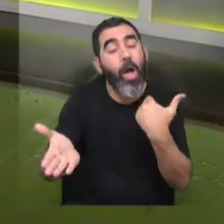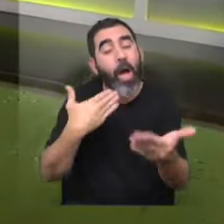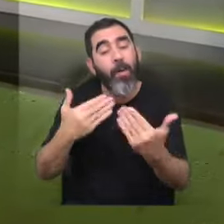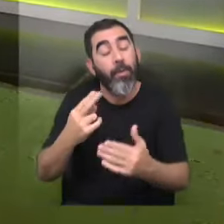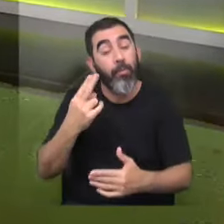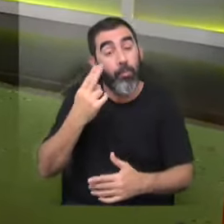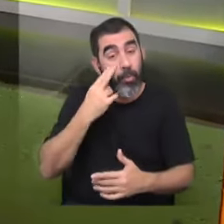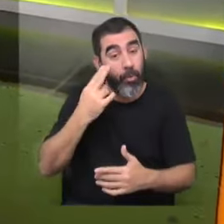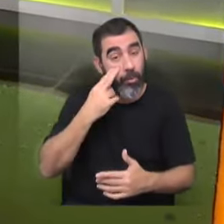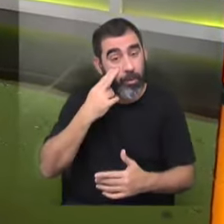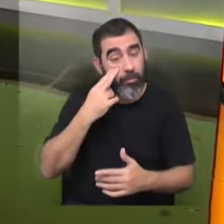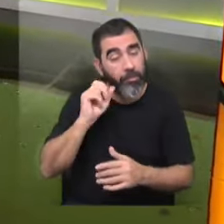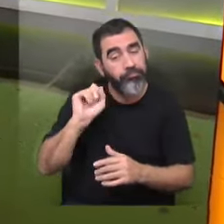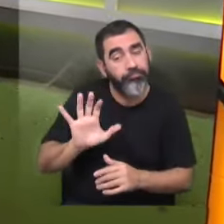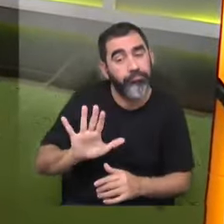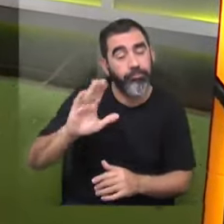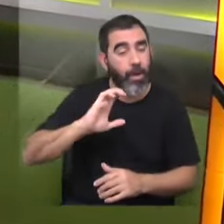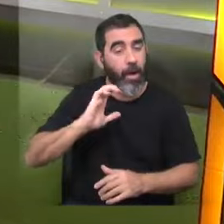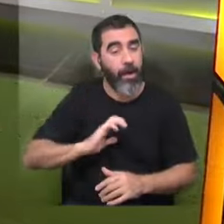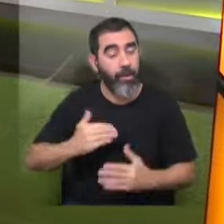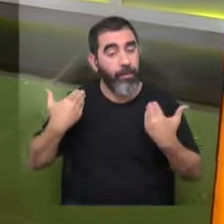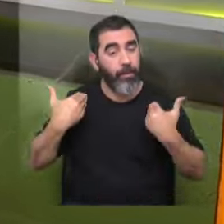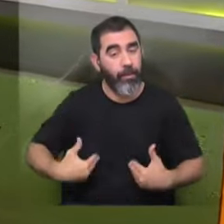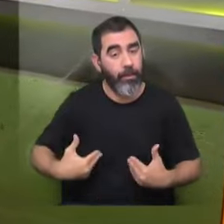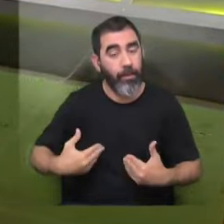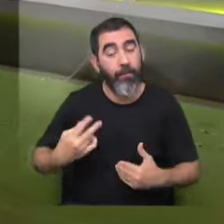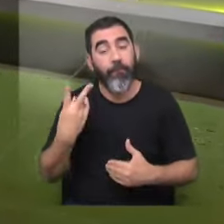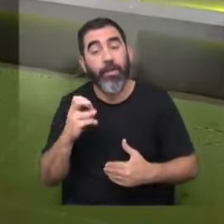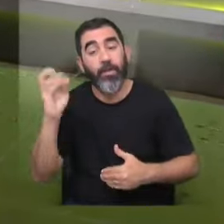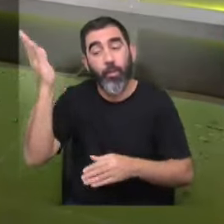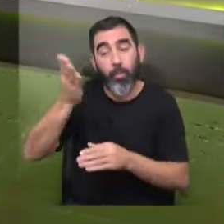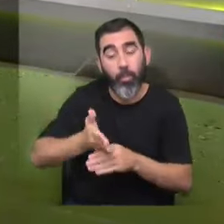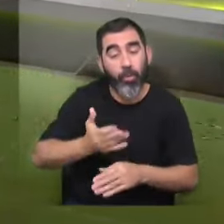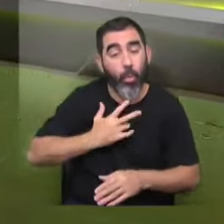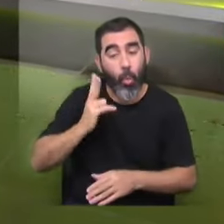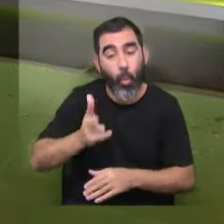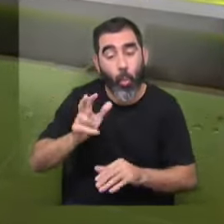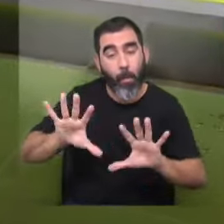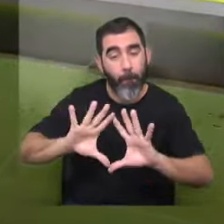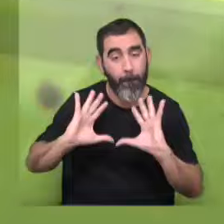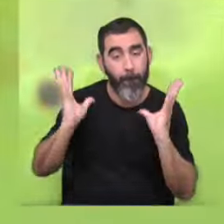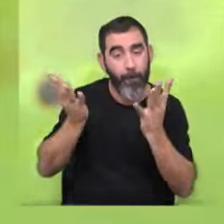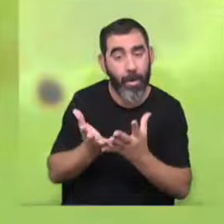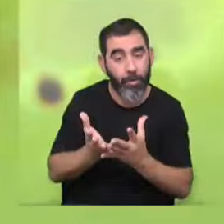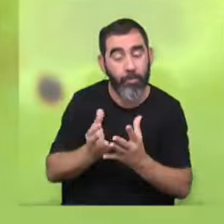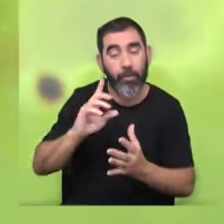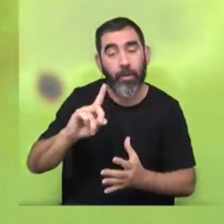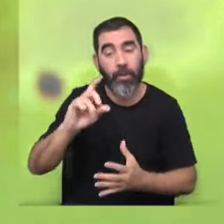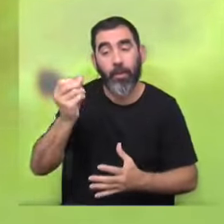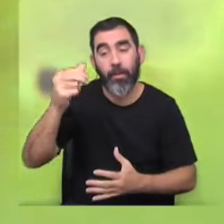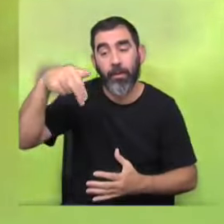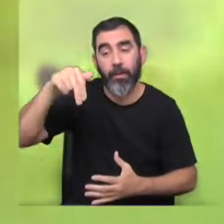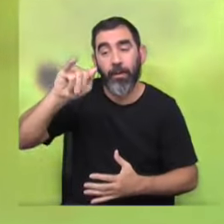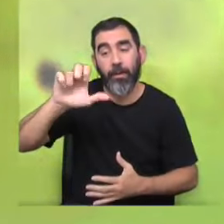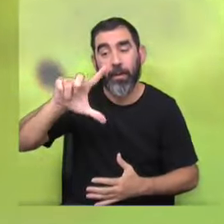un problema, sobre una característica física que comparte el 20% de la población. Daniela nos trae un informe que